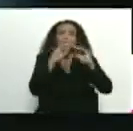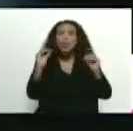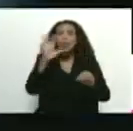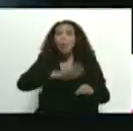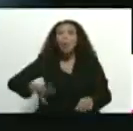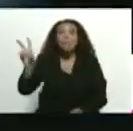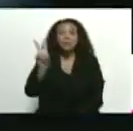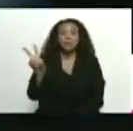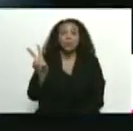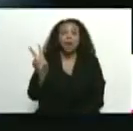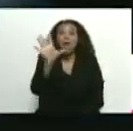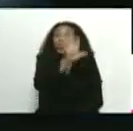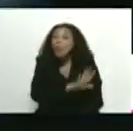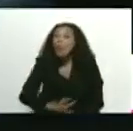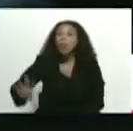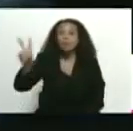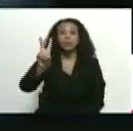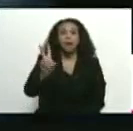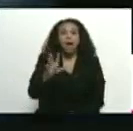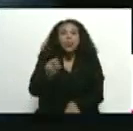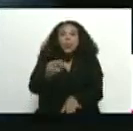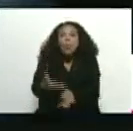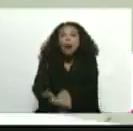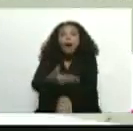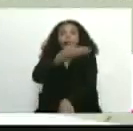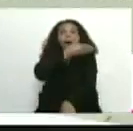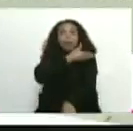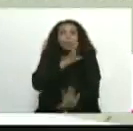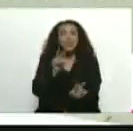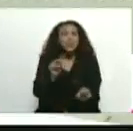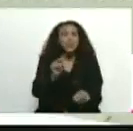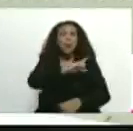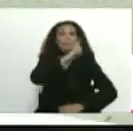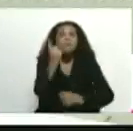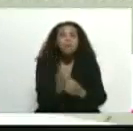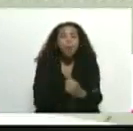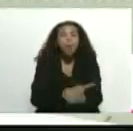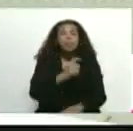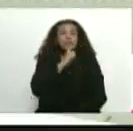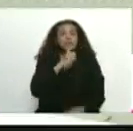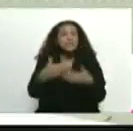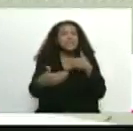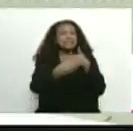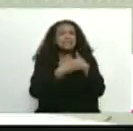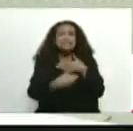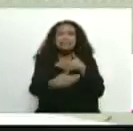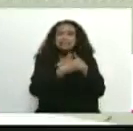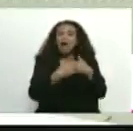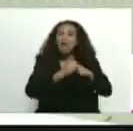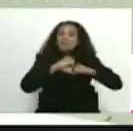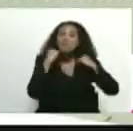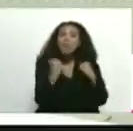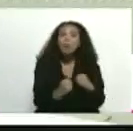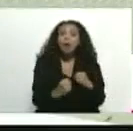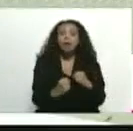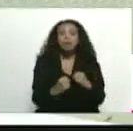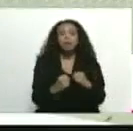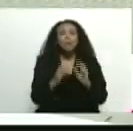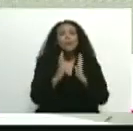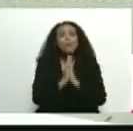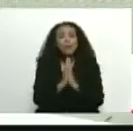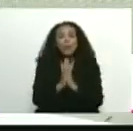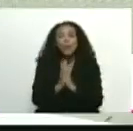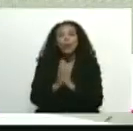país. Nunca antes se había logrado un consenso tan poderoso y tan grande. Yo aprovecho para saludar esta